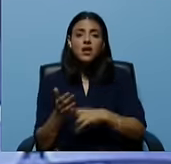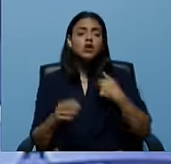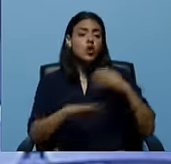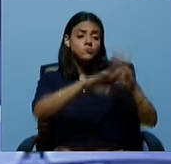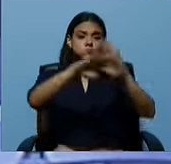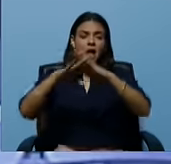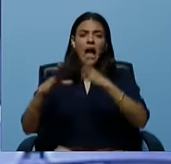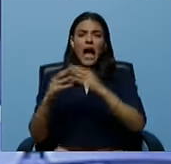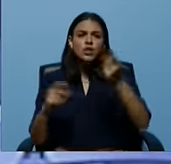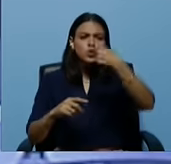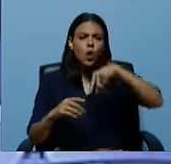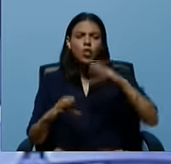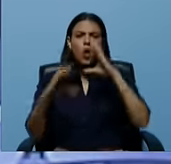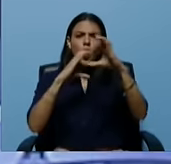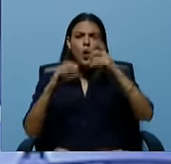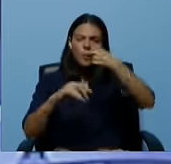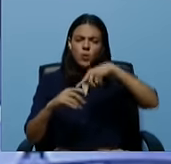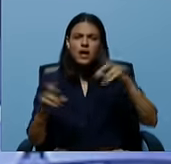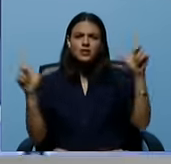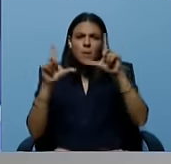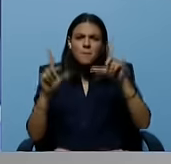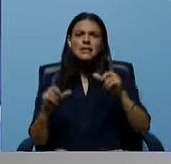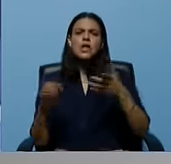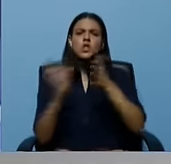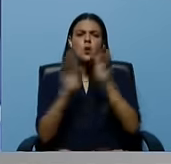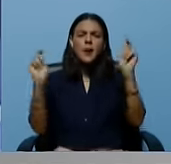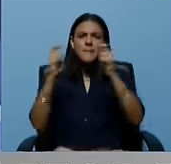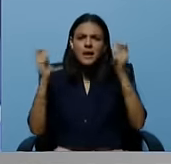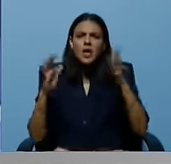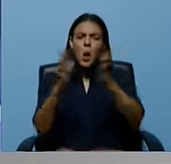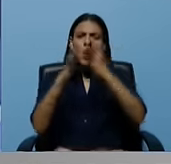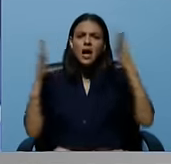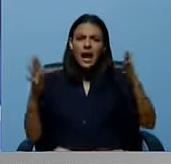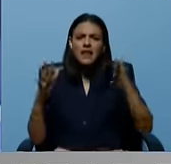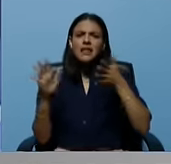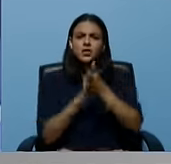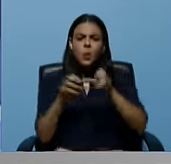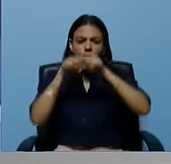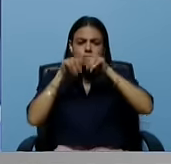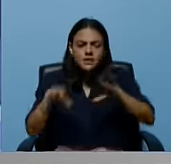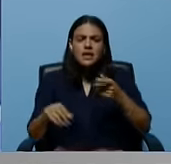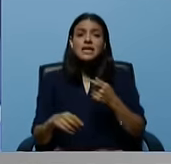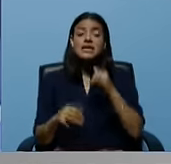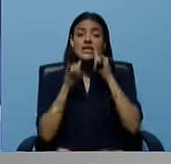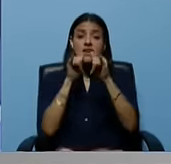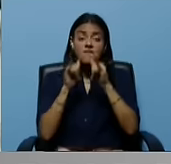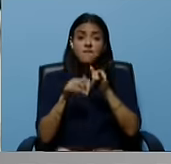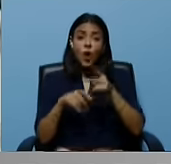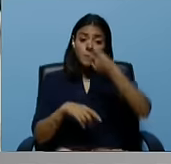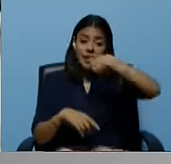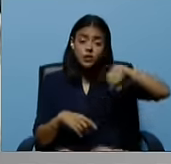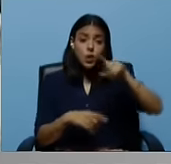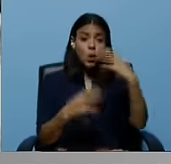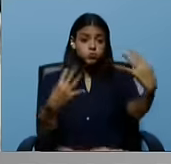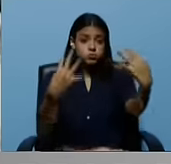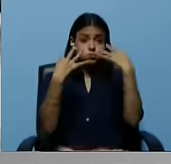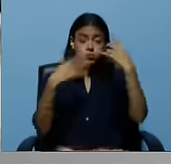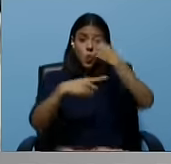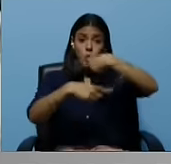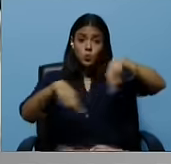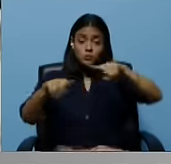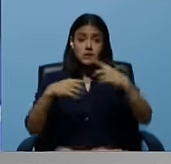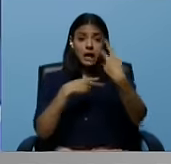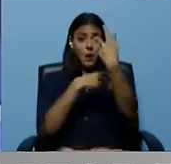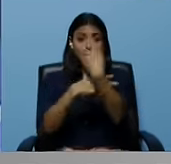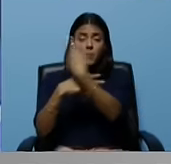como muchos de ustedes que pertenecen a estas grandes matrices del hegemón comunicacional, se